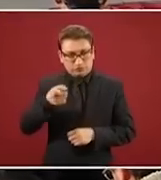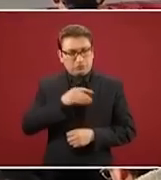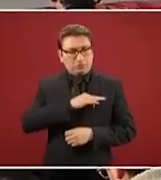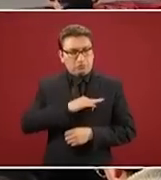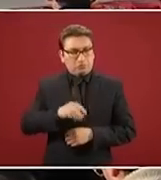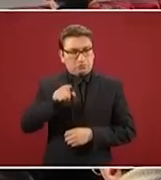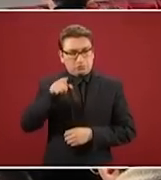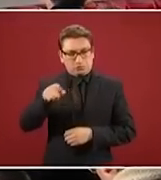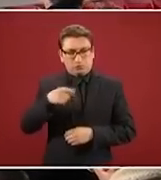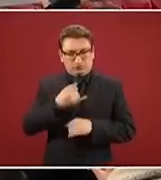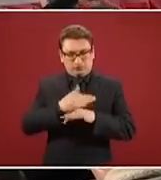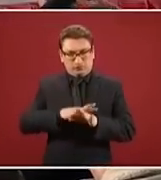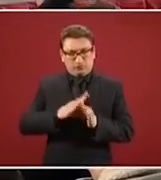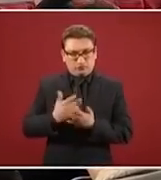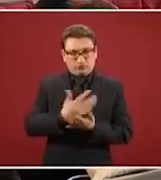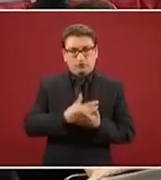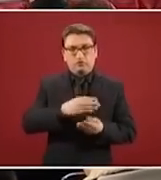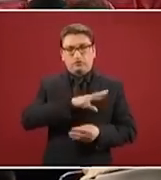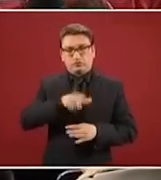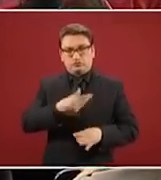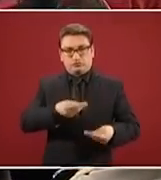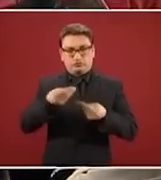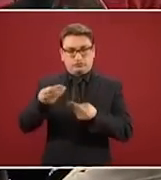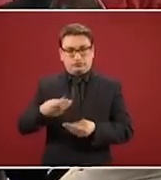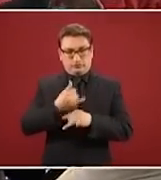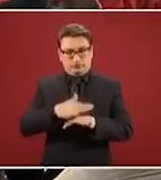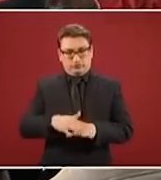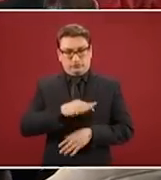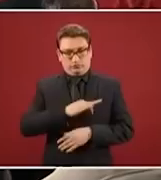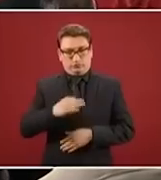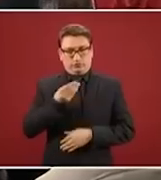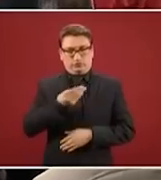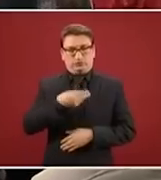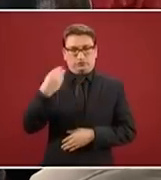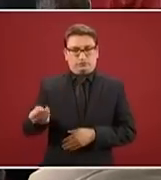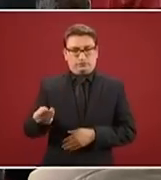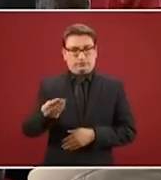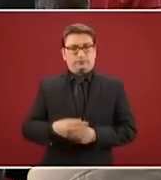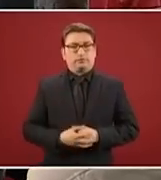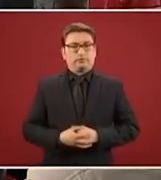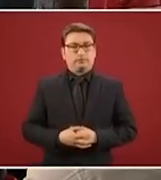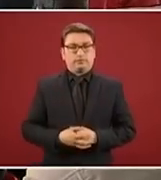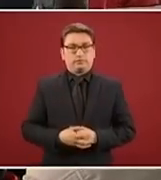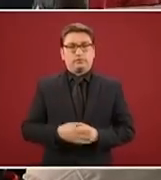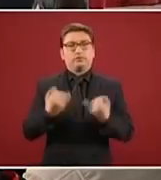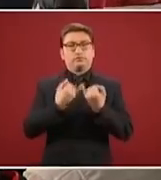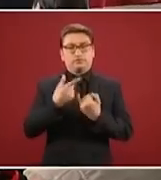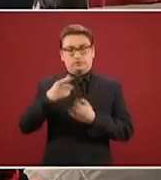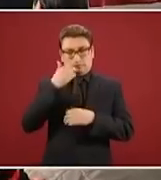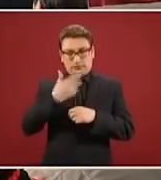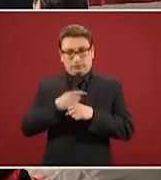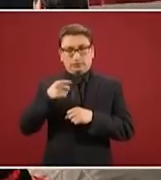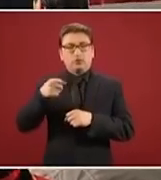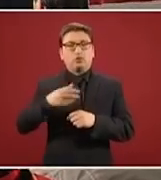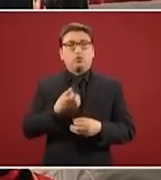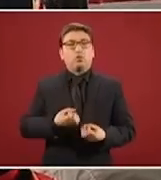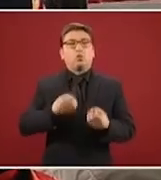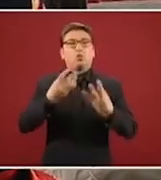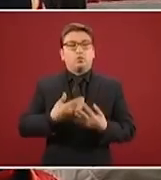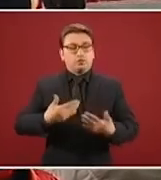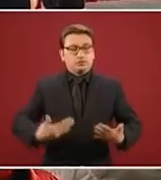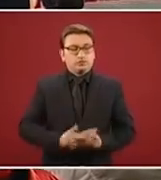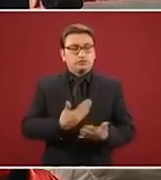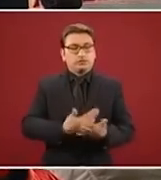se canse de información para acceder en los datos que pidiendo con el comisionado para saber cuántos han nacido en